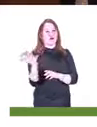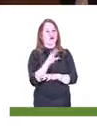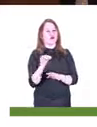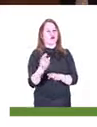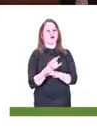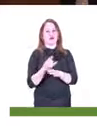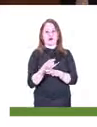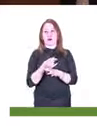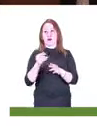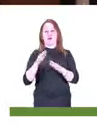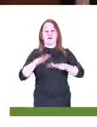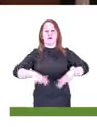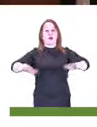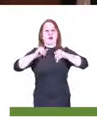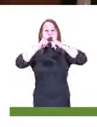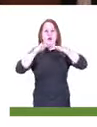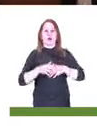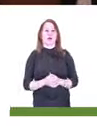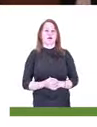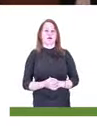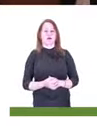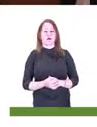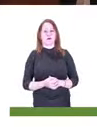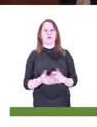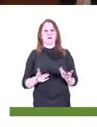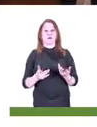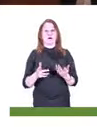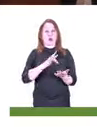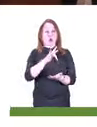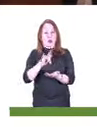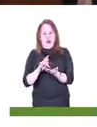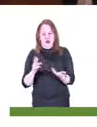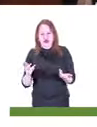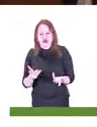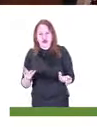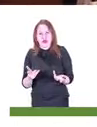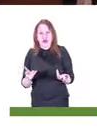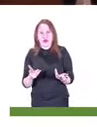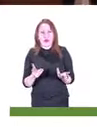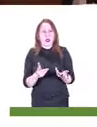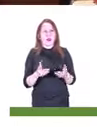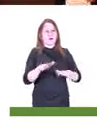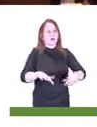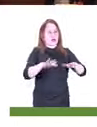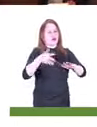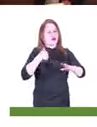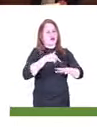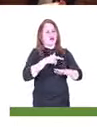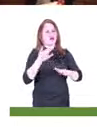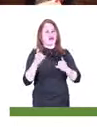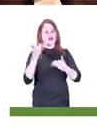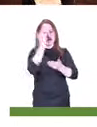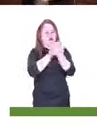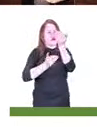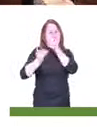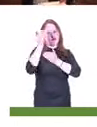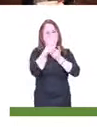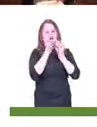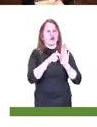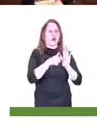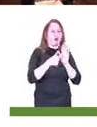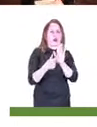el espacio público, es decir, ubicarlos en unos cajones que hemos analizado con nuestros modelos, con todos